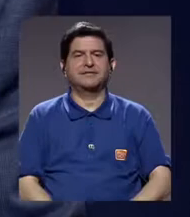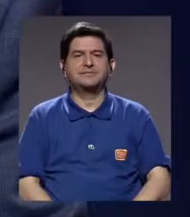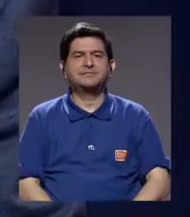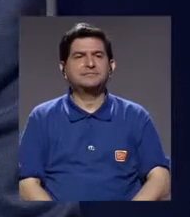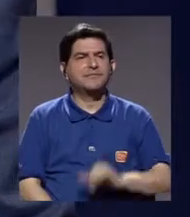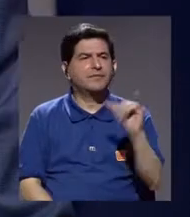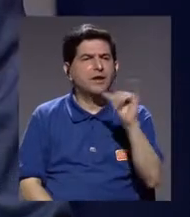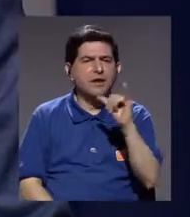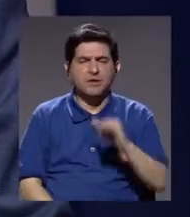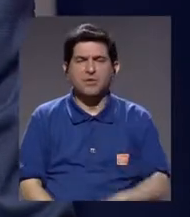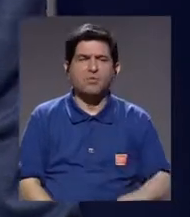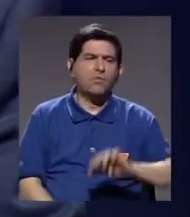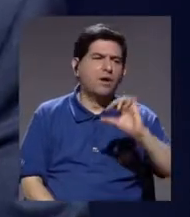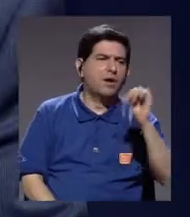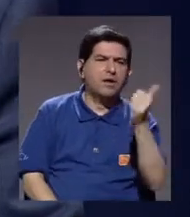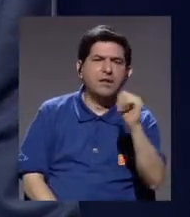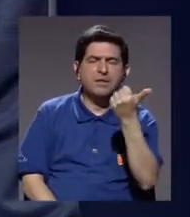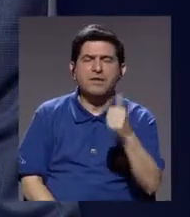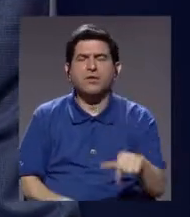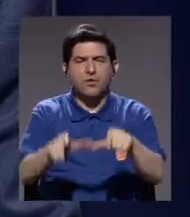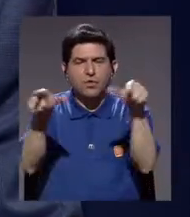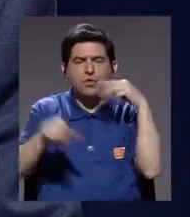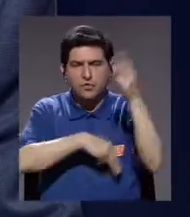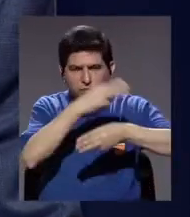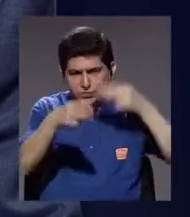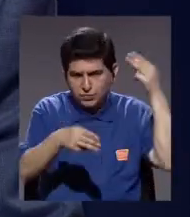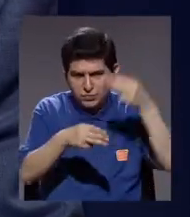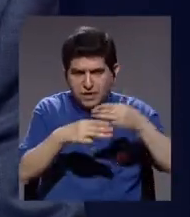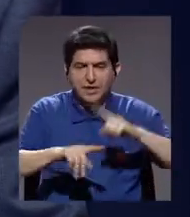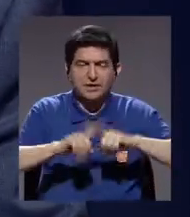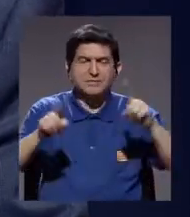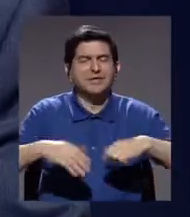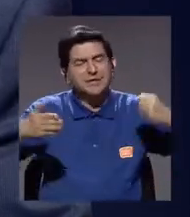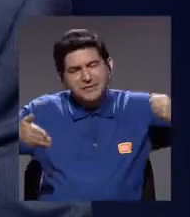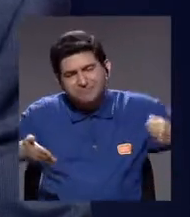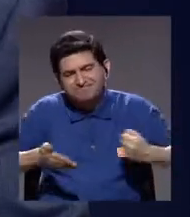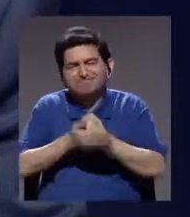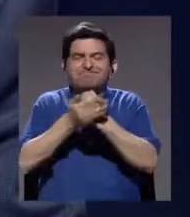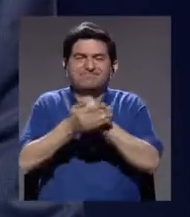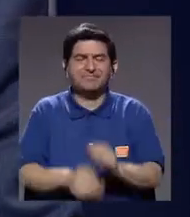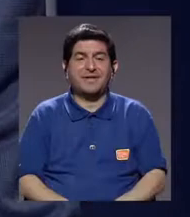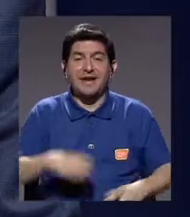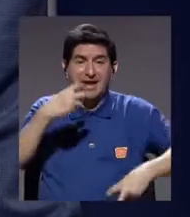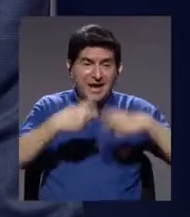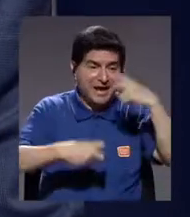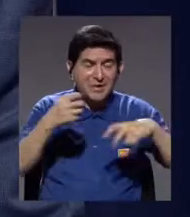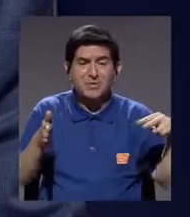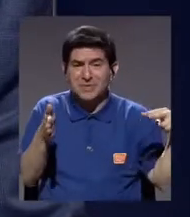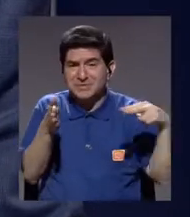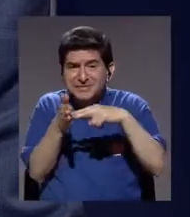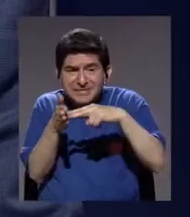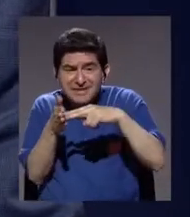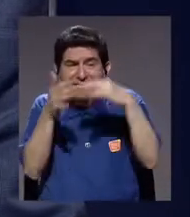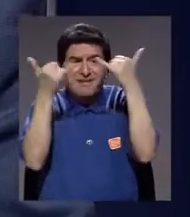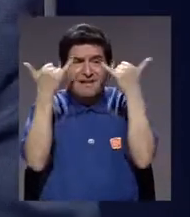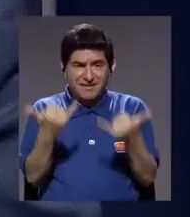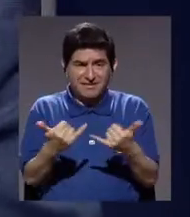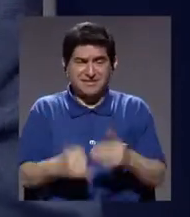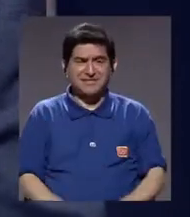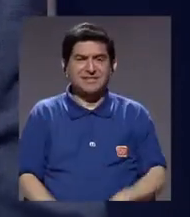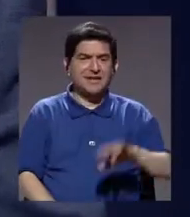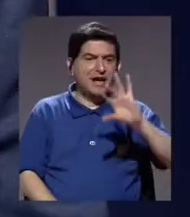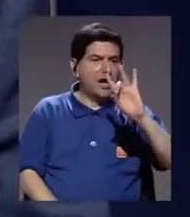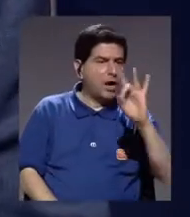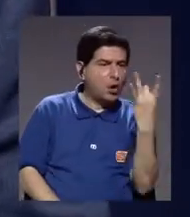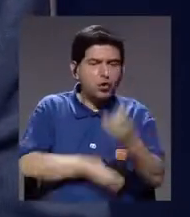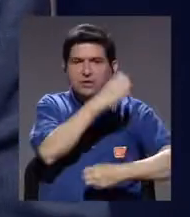también hay de otras partes del mundo, pero lamentablemente el conflicto sirio, que ya está en